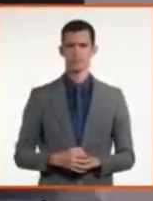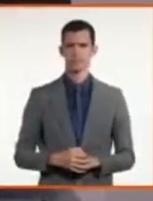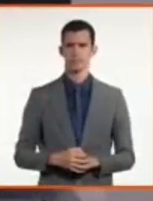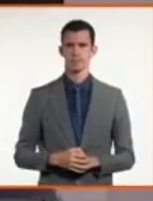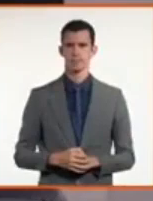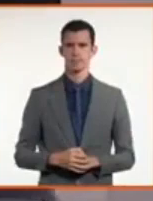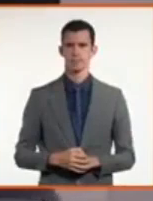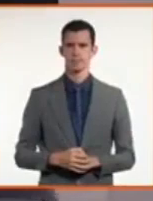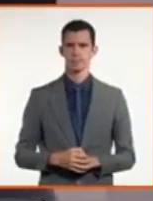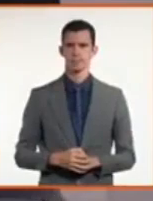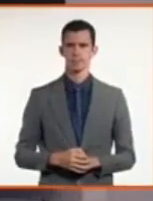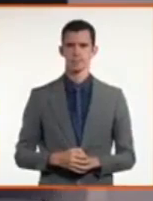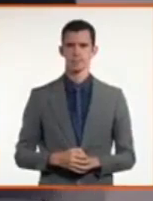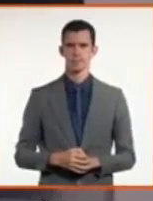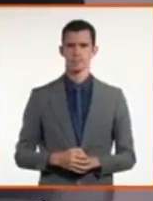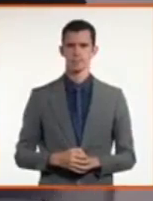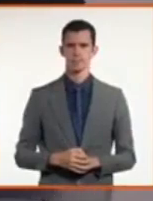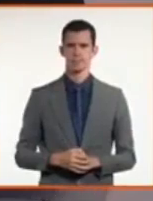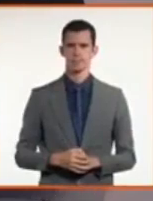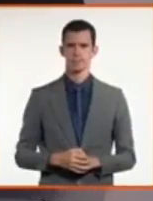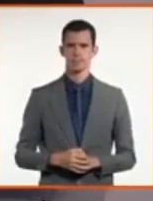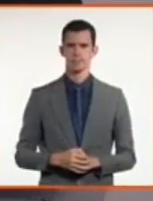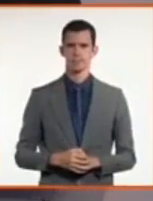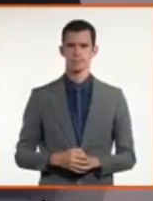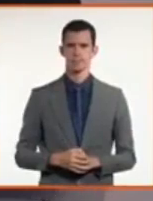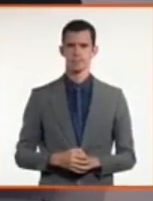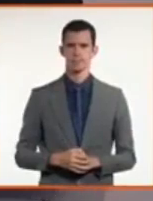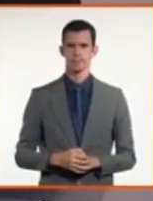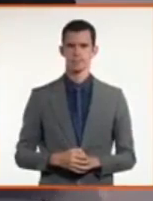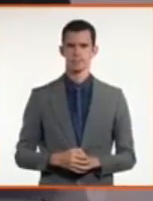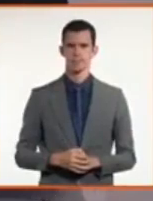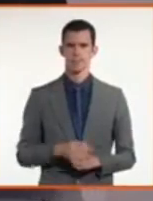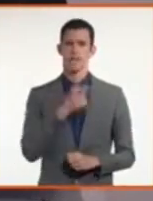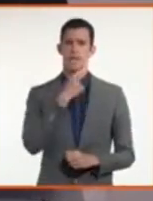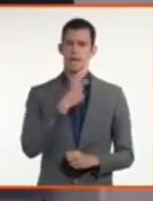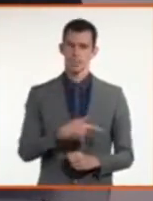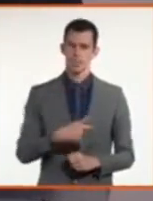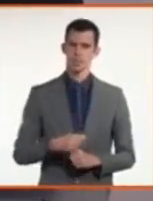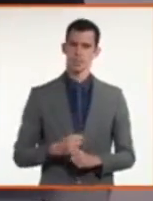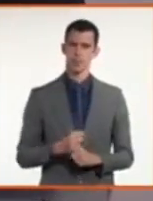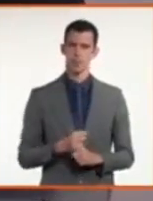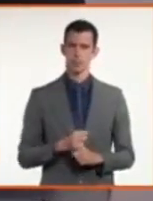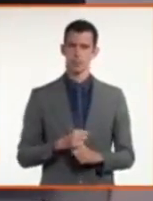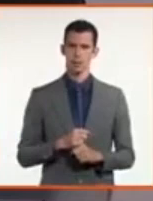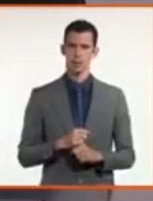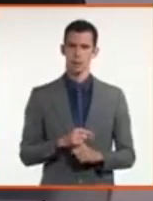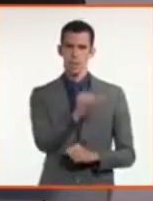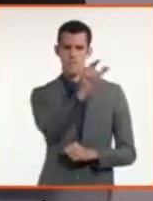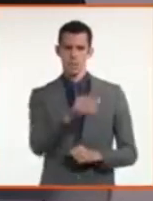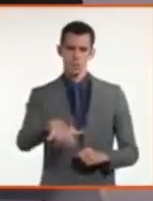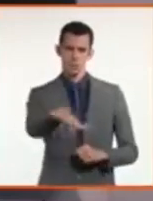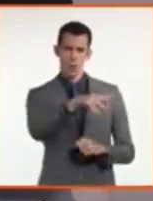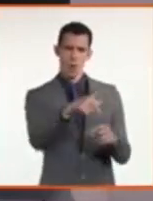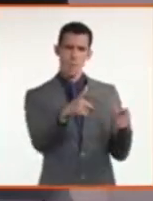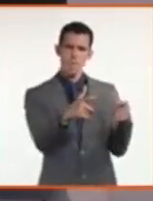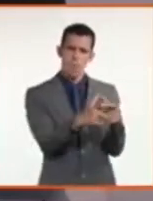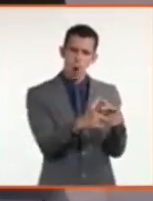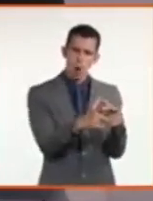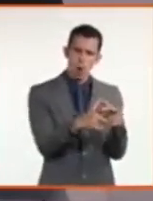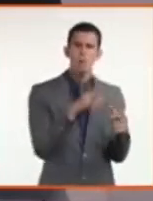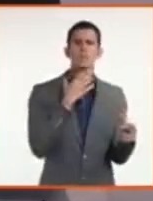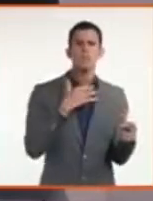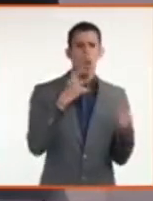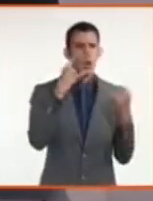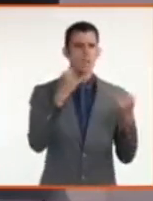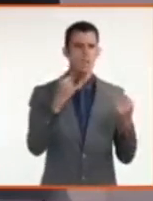el tipo de cambio se va estable nosotros tenemos fíjate nosotros tenemos que lograr primero una estabilidad